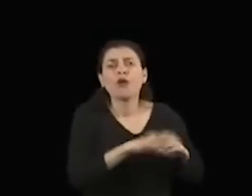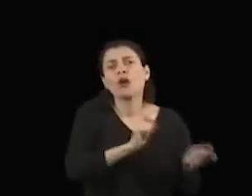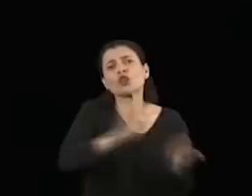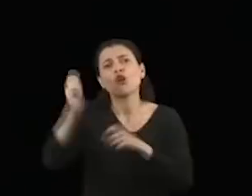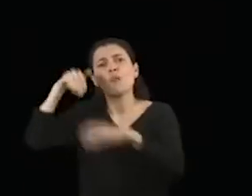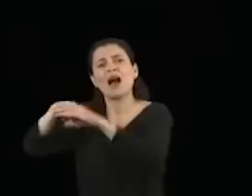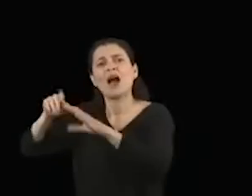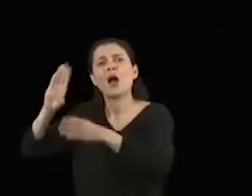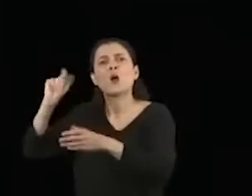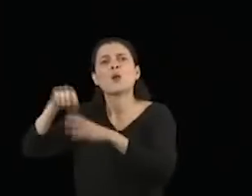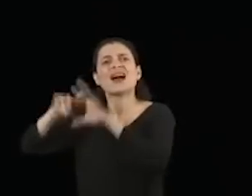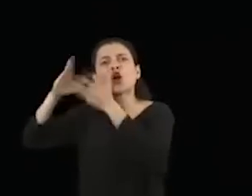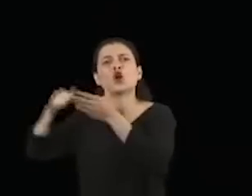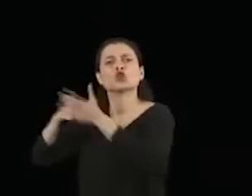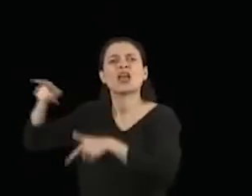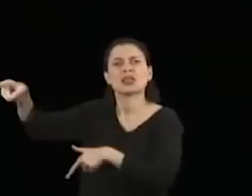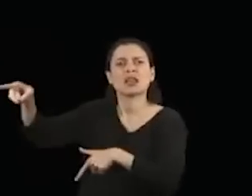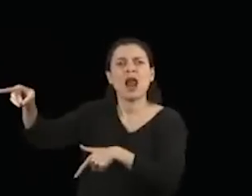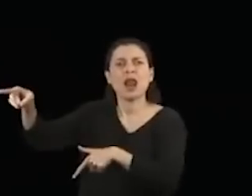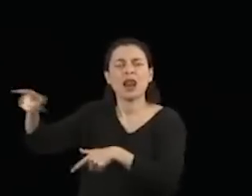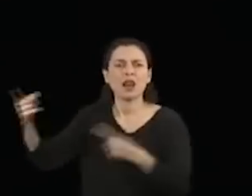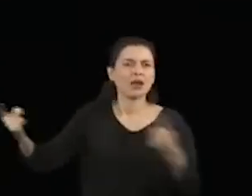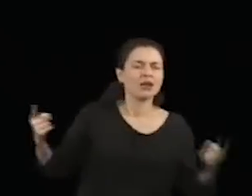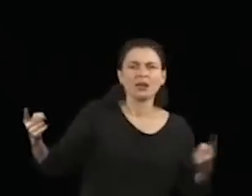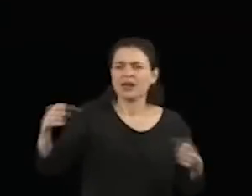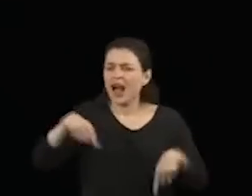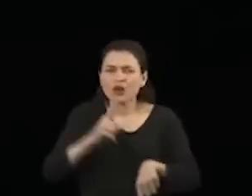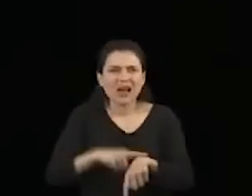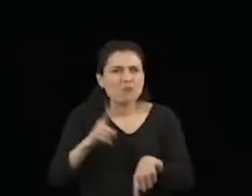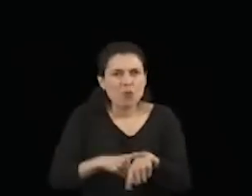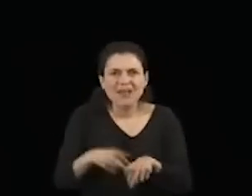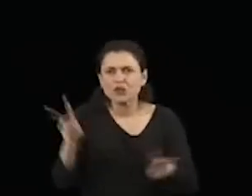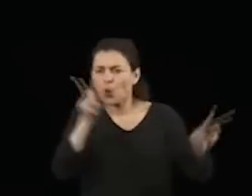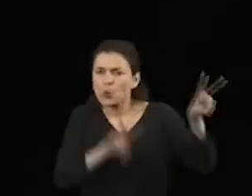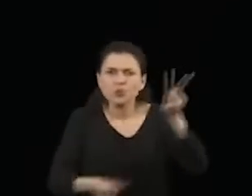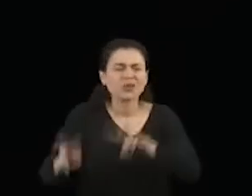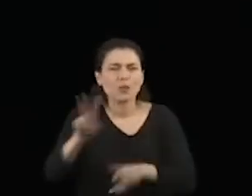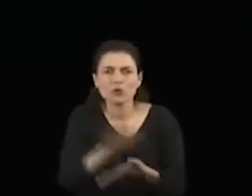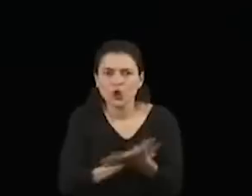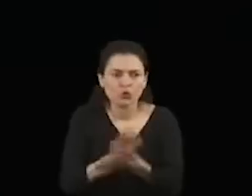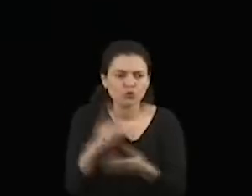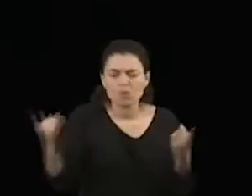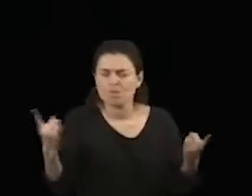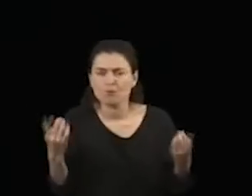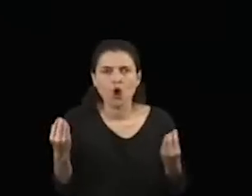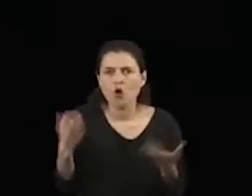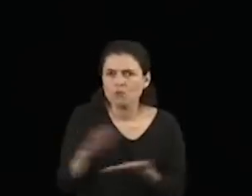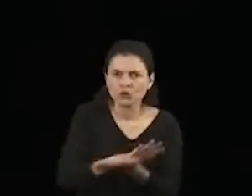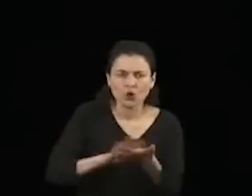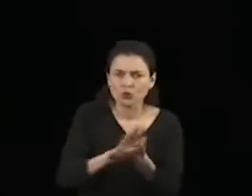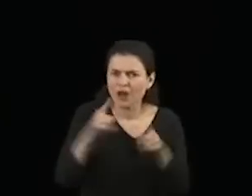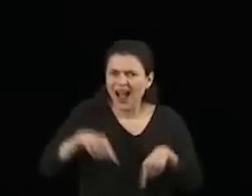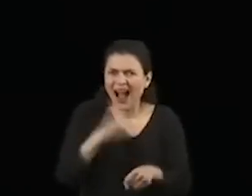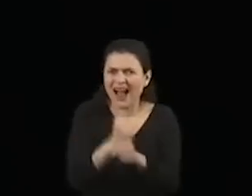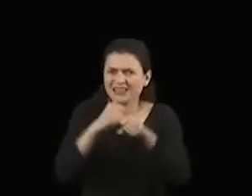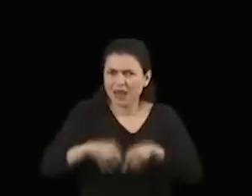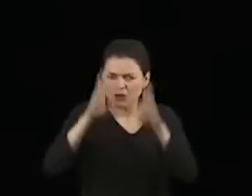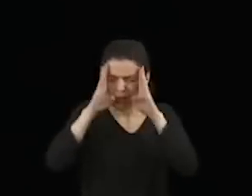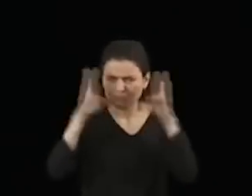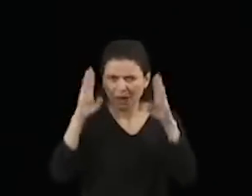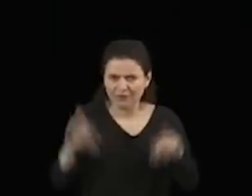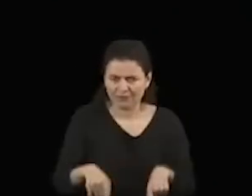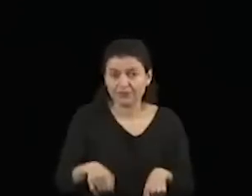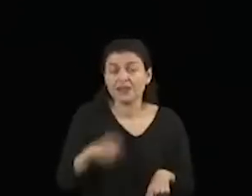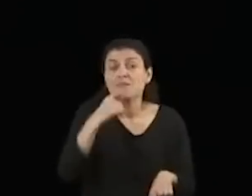Central. Y estamos trabajando para resolver ese problema. Cuando resolvamos ese problema, chau